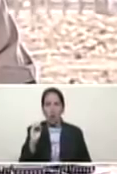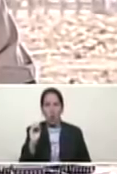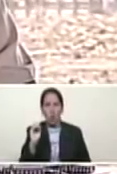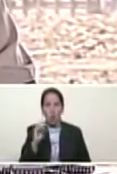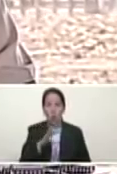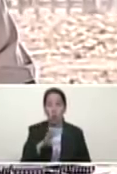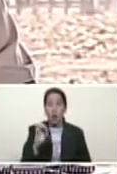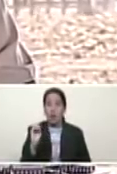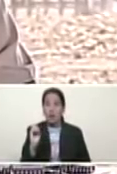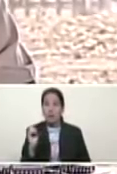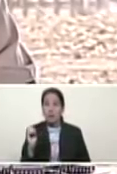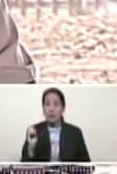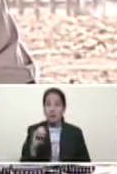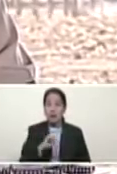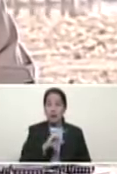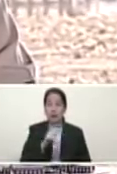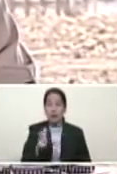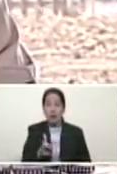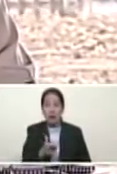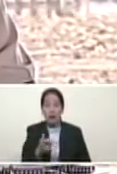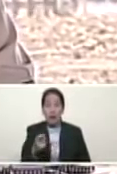40 grados a la sombra.